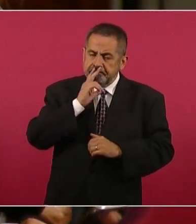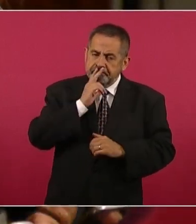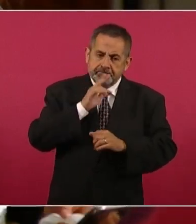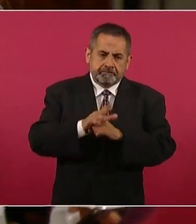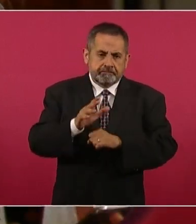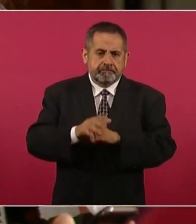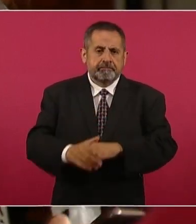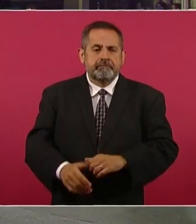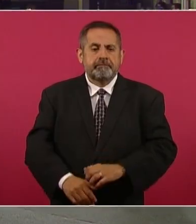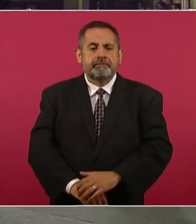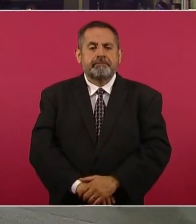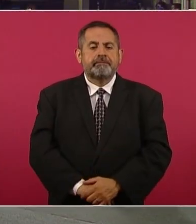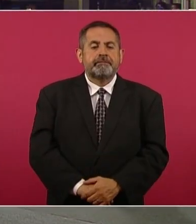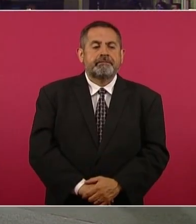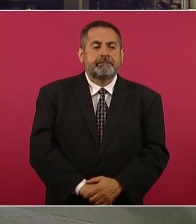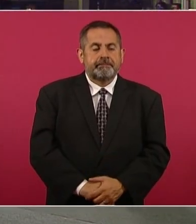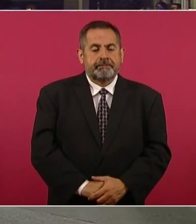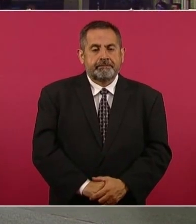suficiente. Gracias.